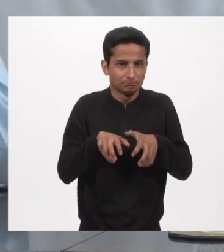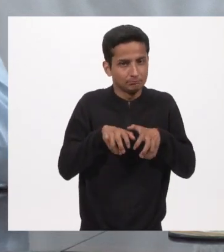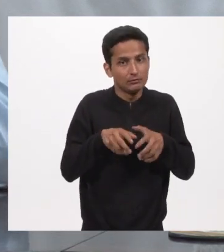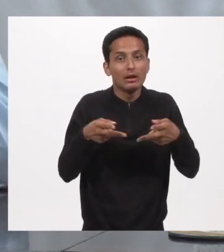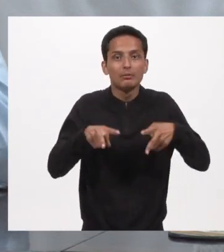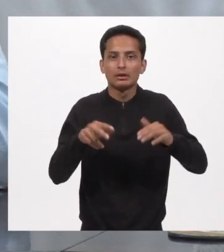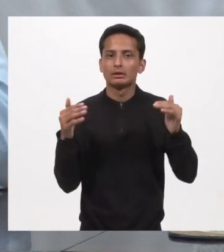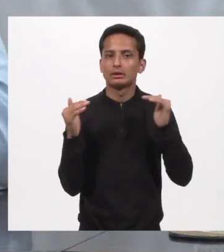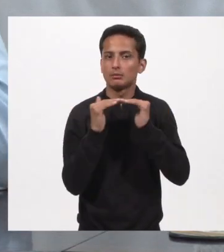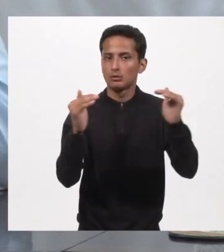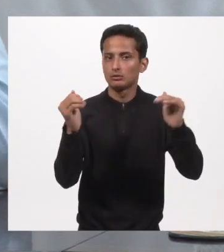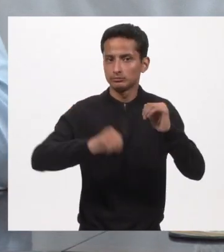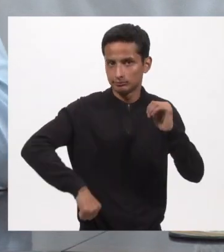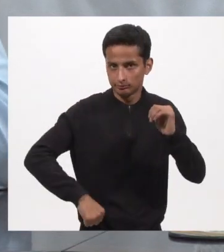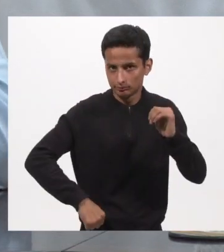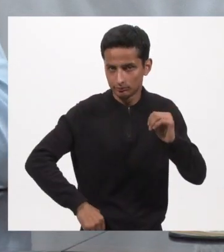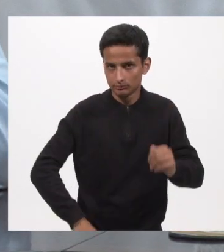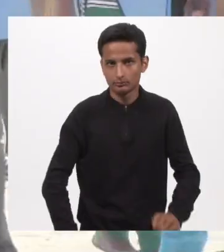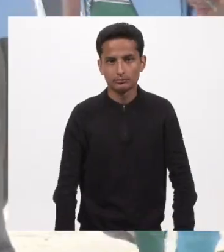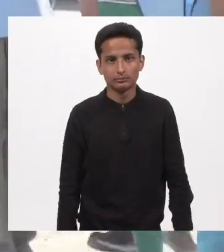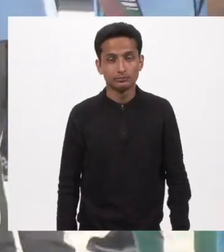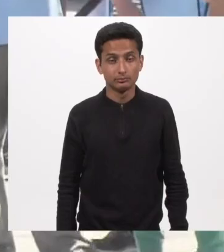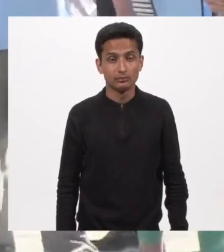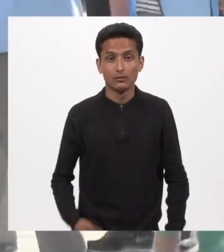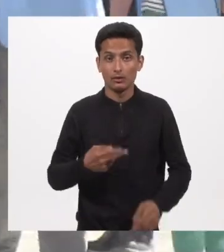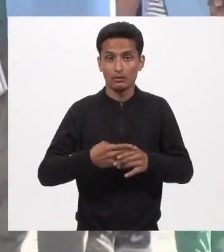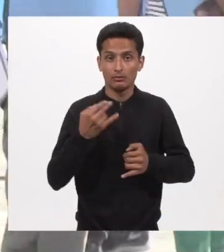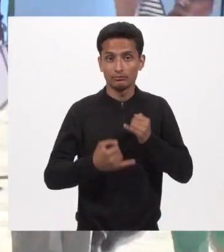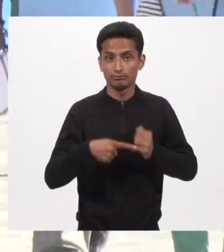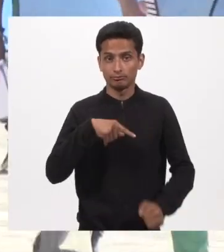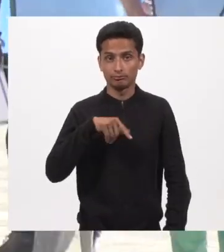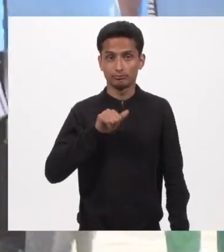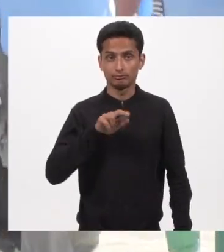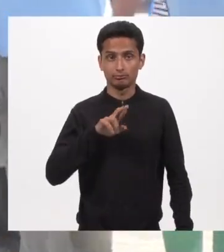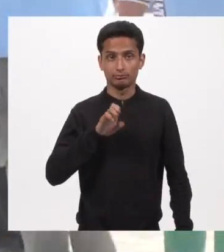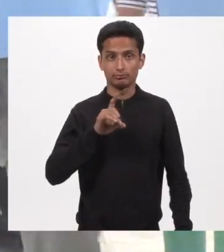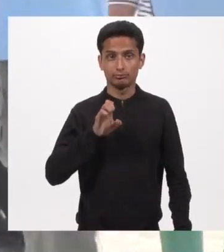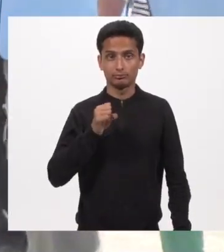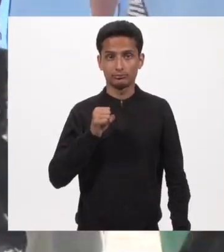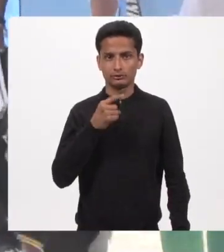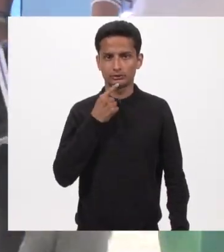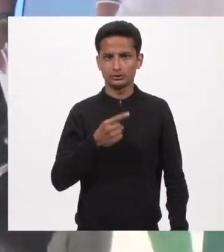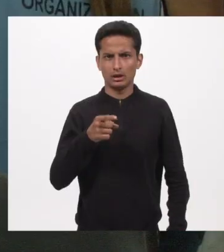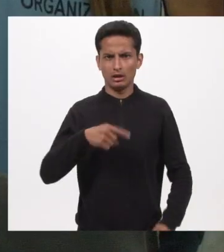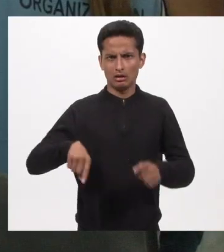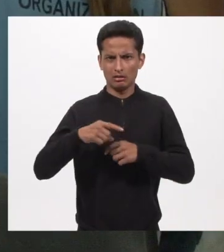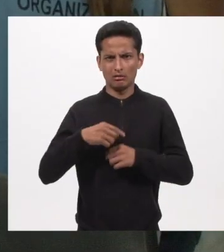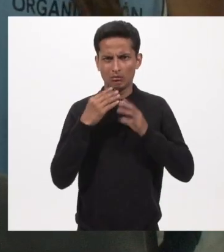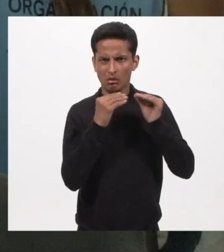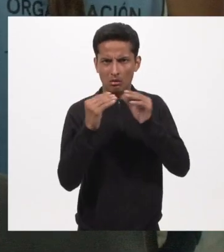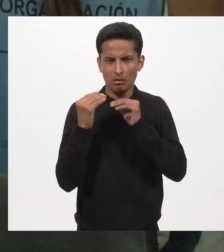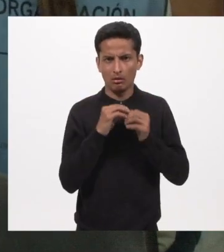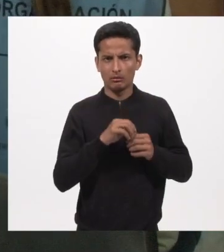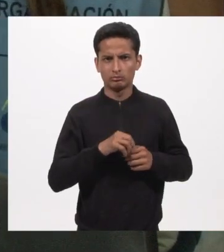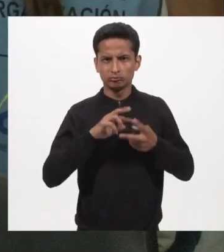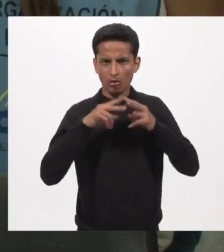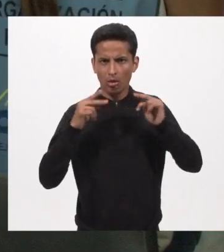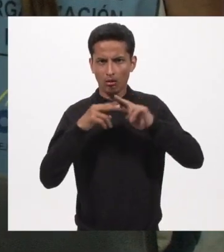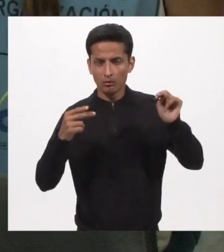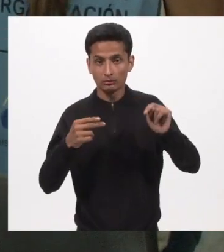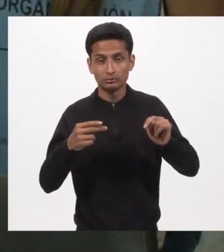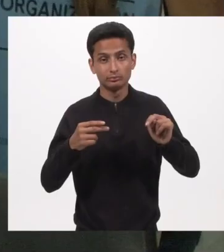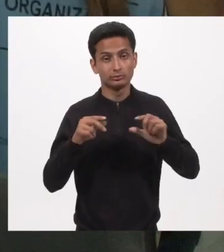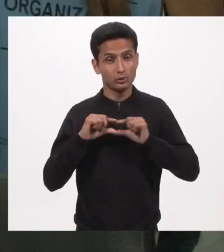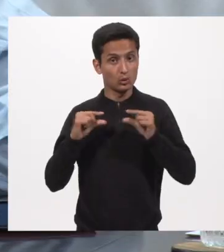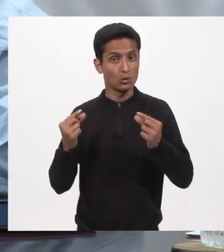en detrimento del sistema democrático. De esta manera, Domingo Paredes desvirtuó una serie de calumnias y amenazas que